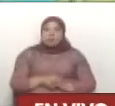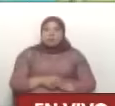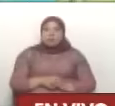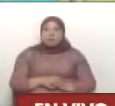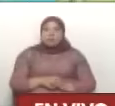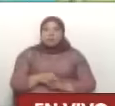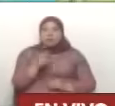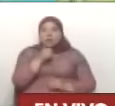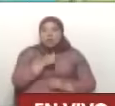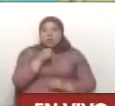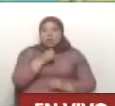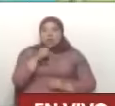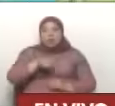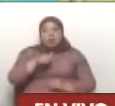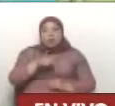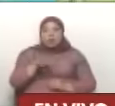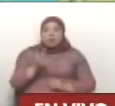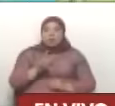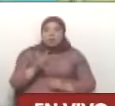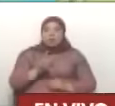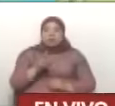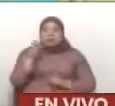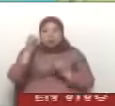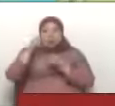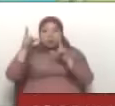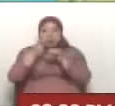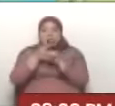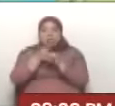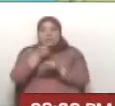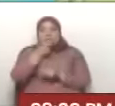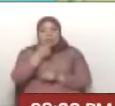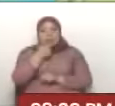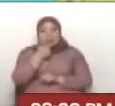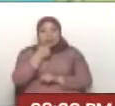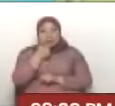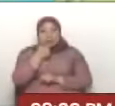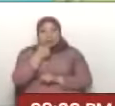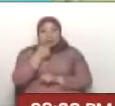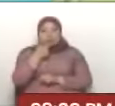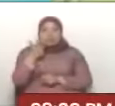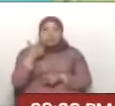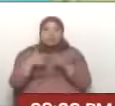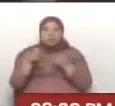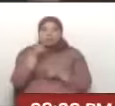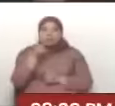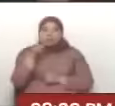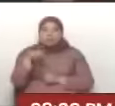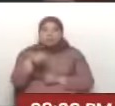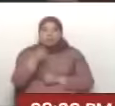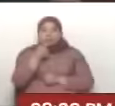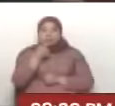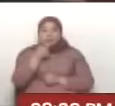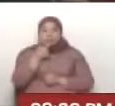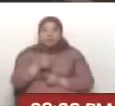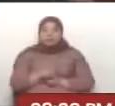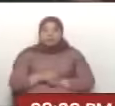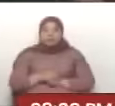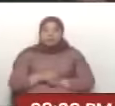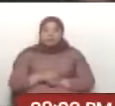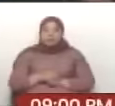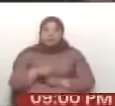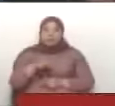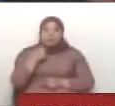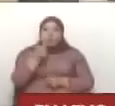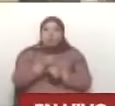Ese recibimiento de hoy, esa sorpresa tan hermosa, se lo ganaron. Es un premio